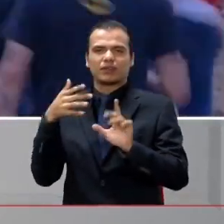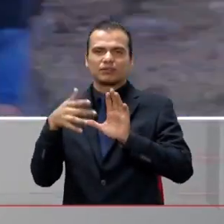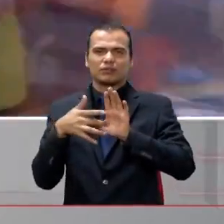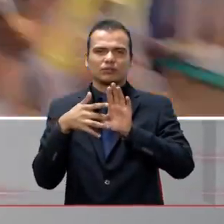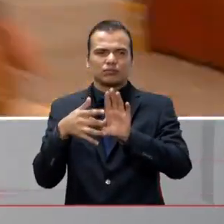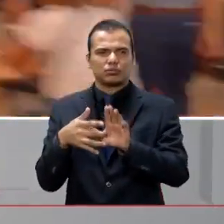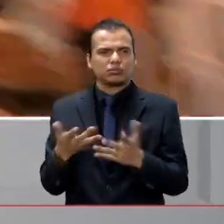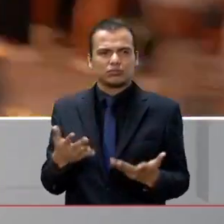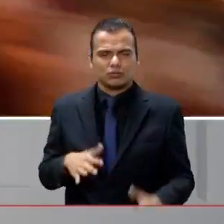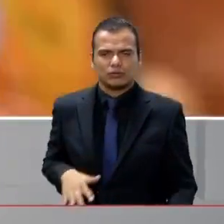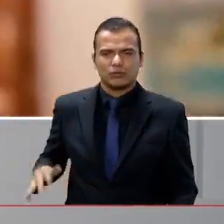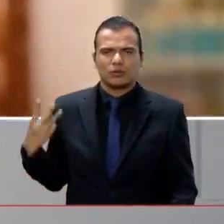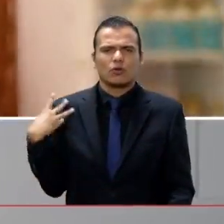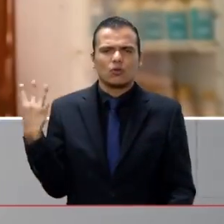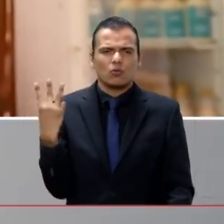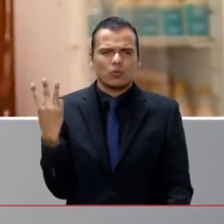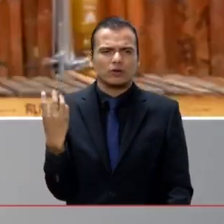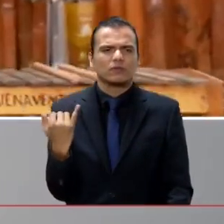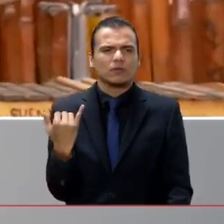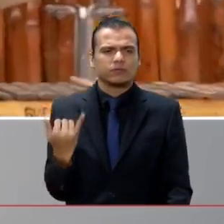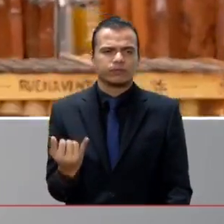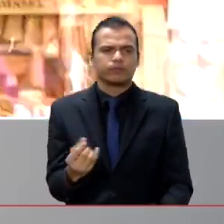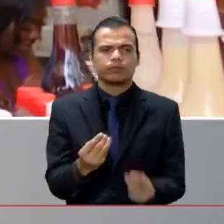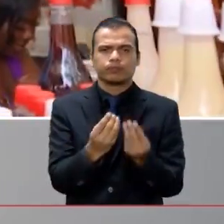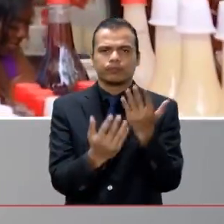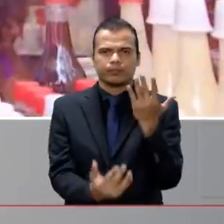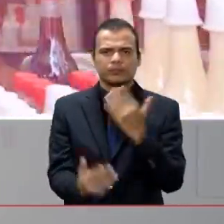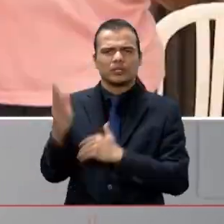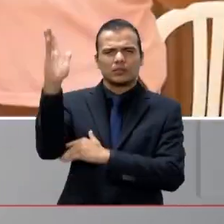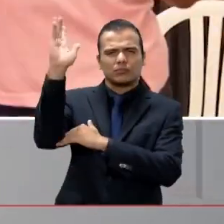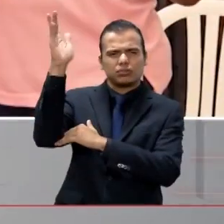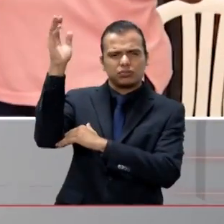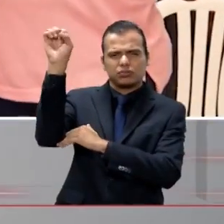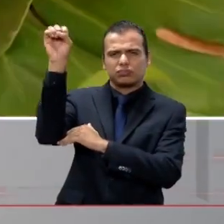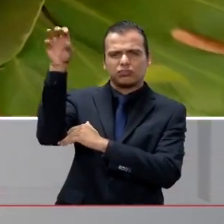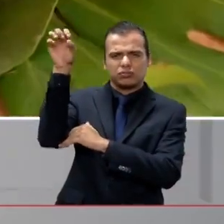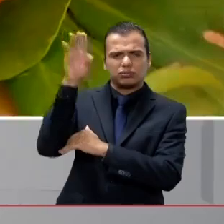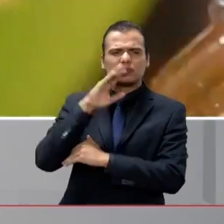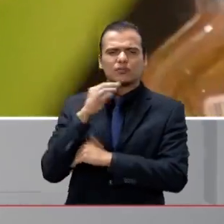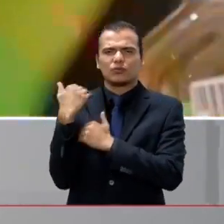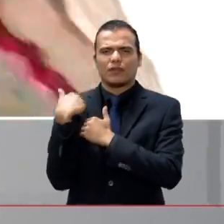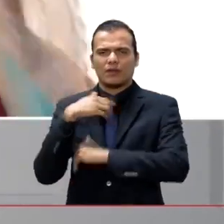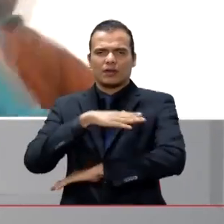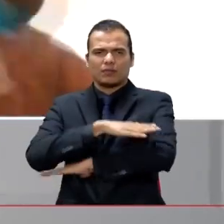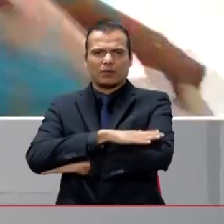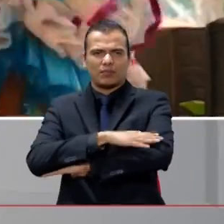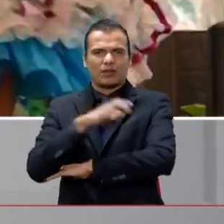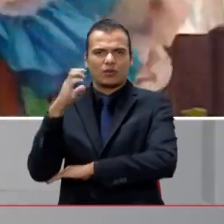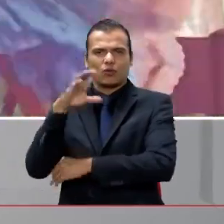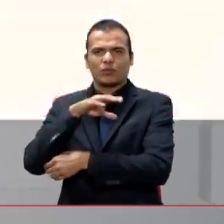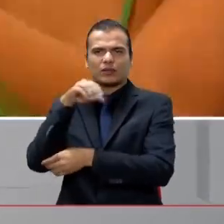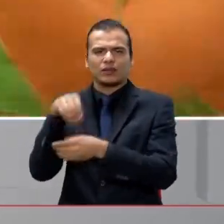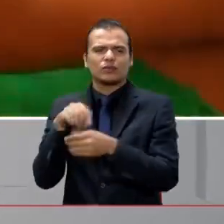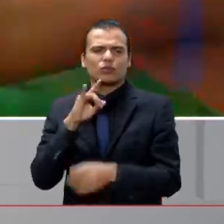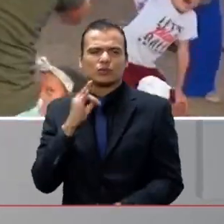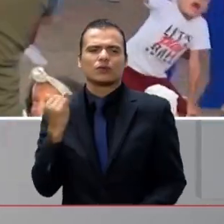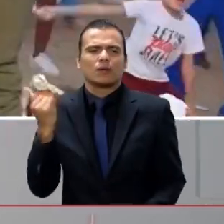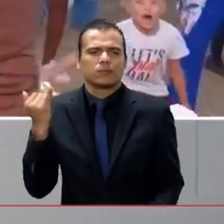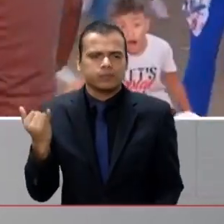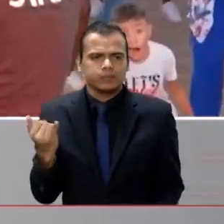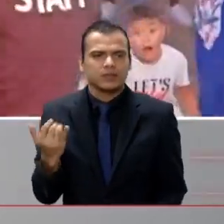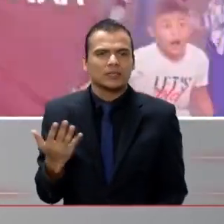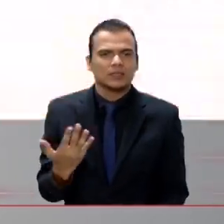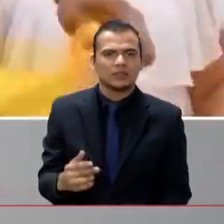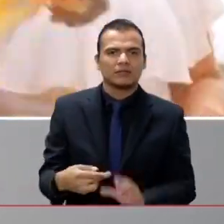que tendrá lugar en Washington contará con una agenda académica organizada por la embajada de Colombia en ese país que permitirá